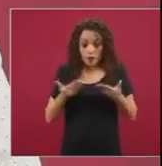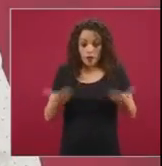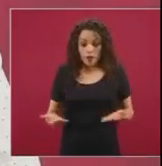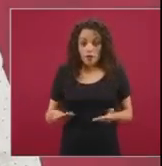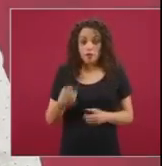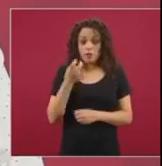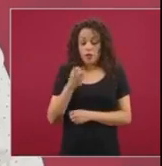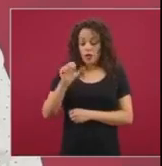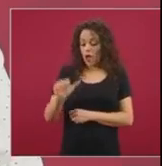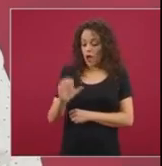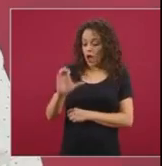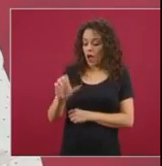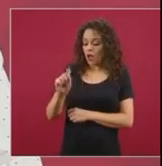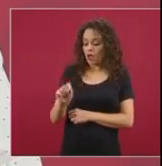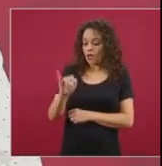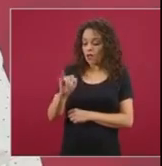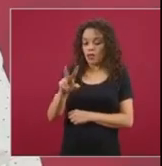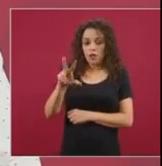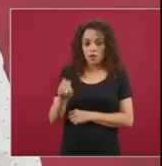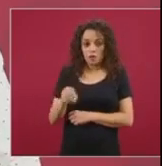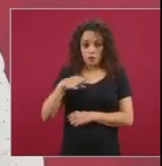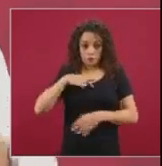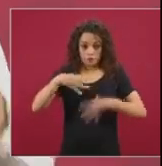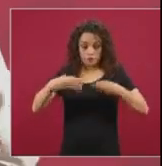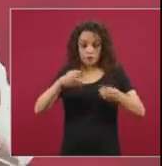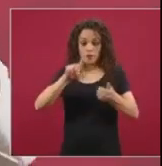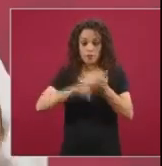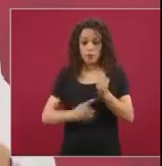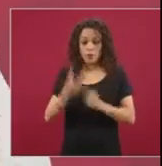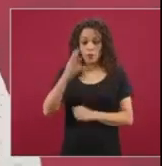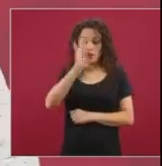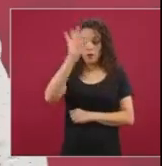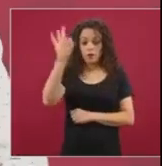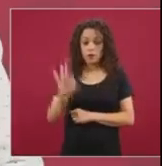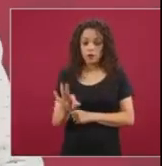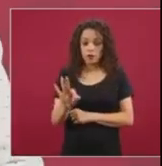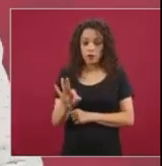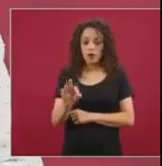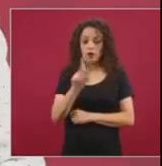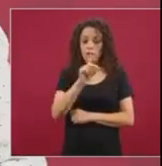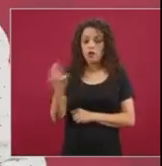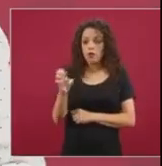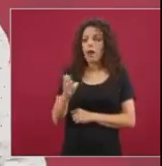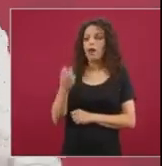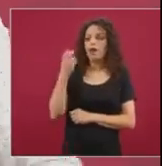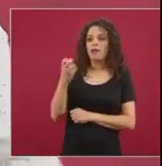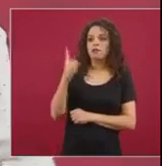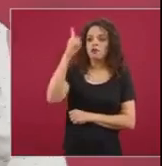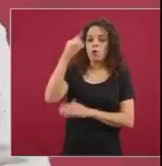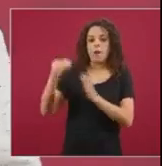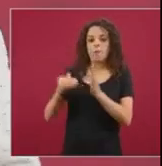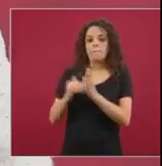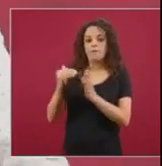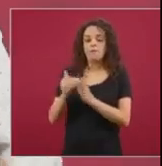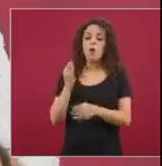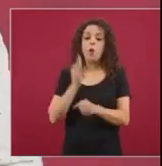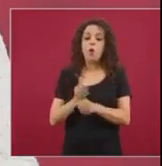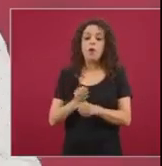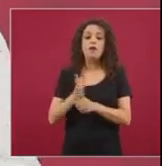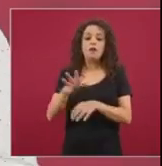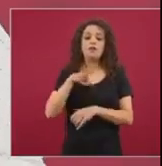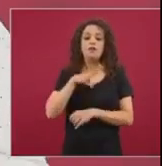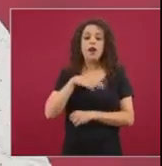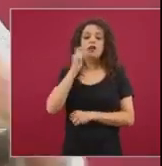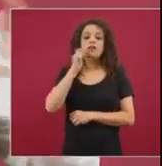epidemia activa representa el 4% de ese millón que está haciendo la nota en este momento. Esperemos